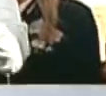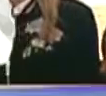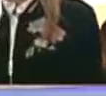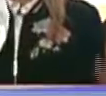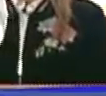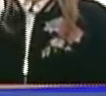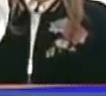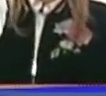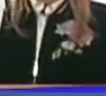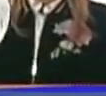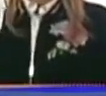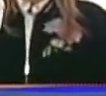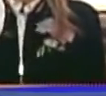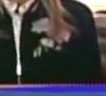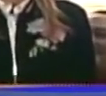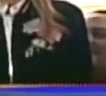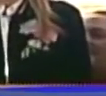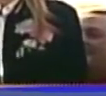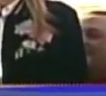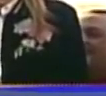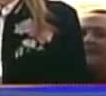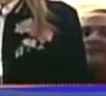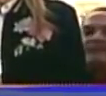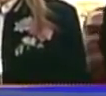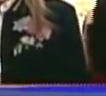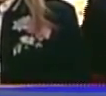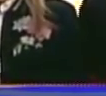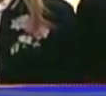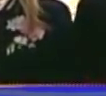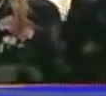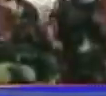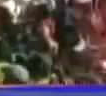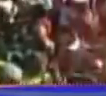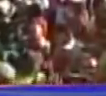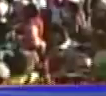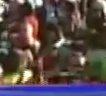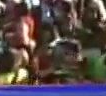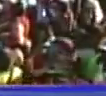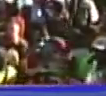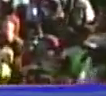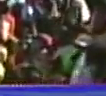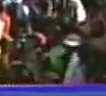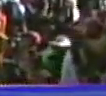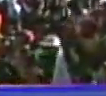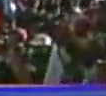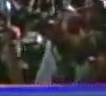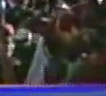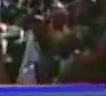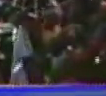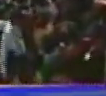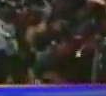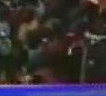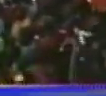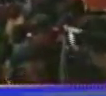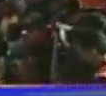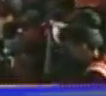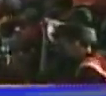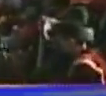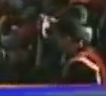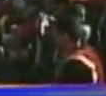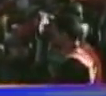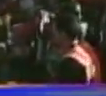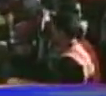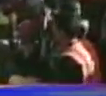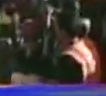Ejecutivo Nacional y la voluntad de avanzar en el progreso de esta importante aerolínea